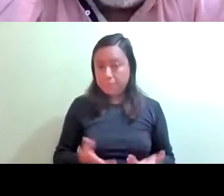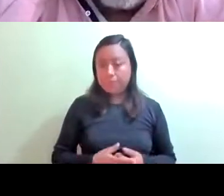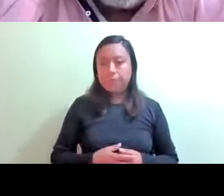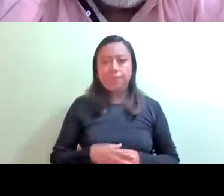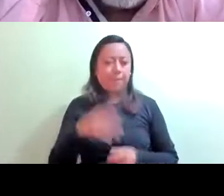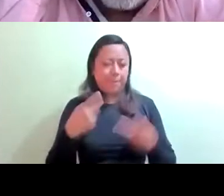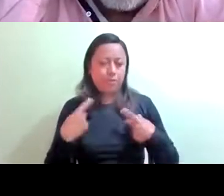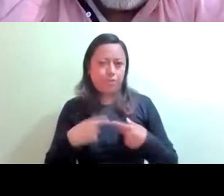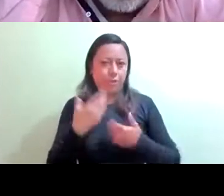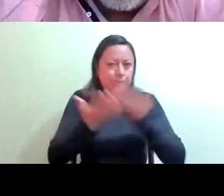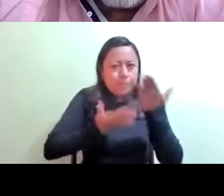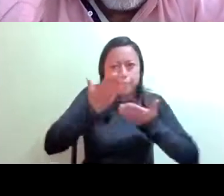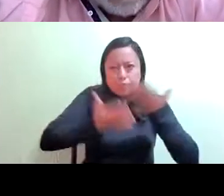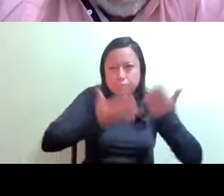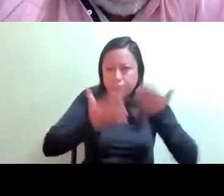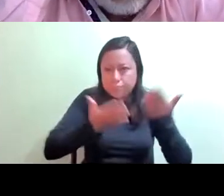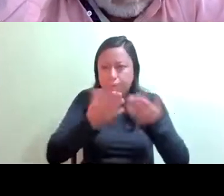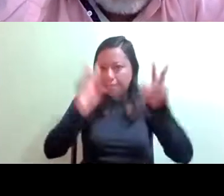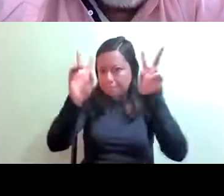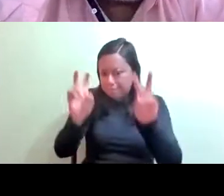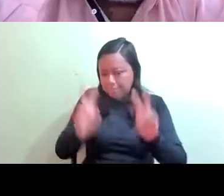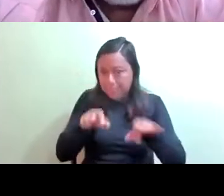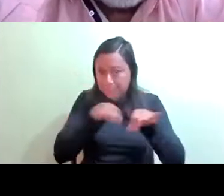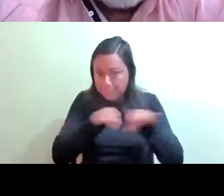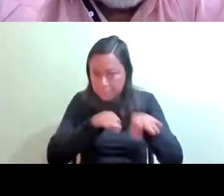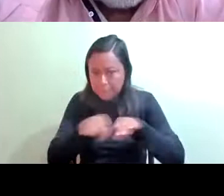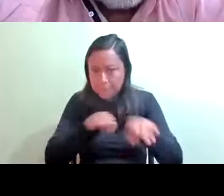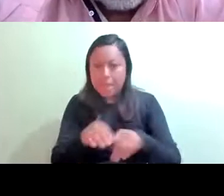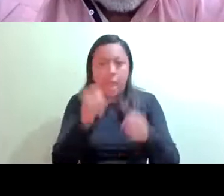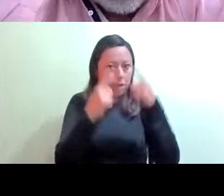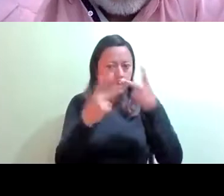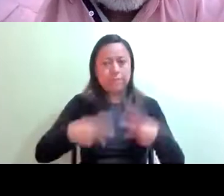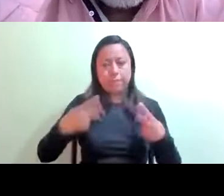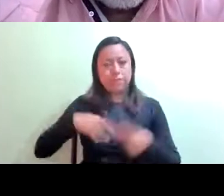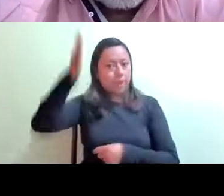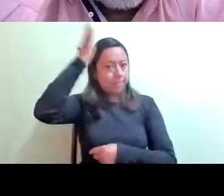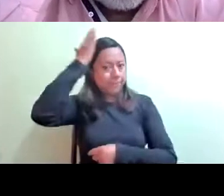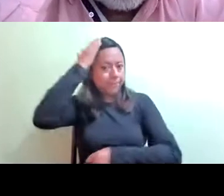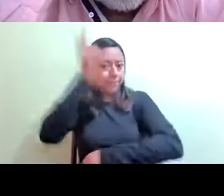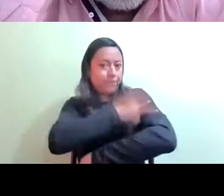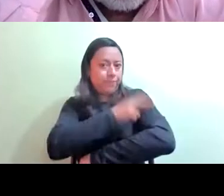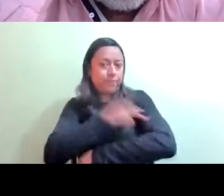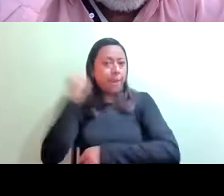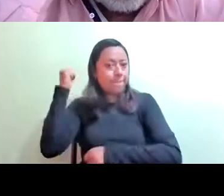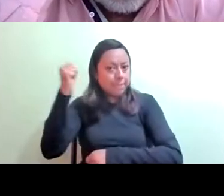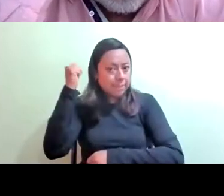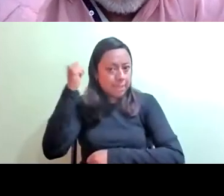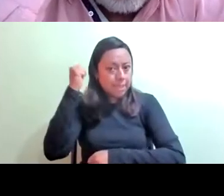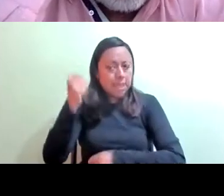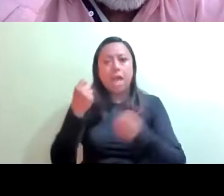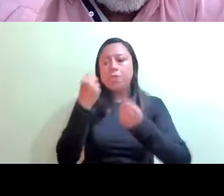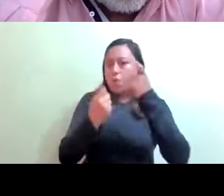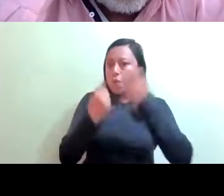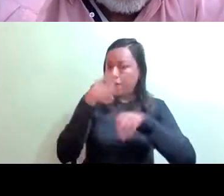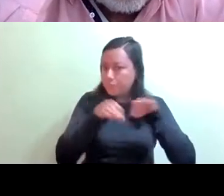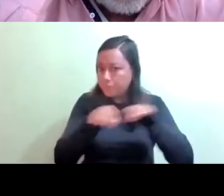estudiosos como yo del tema laboral, algunos líderes sindicales, algunos trabajadores,